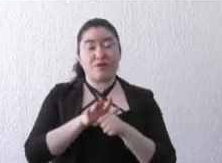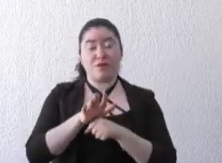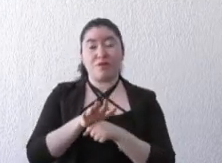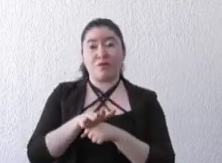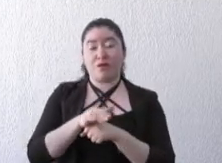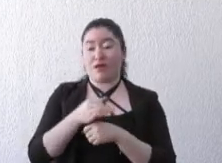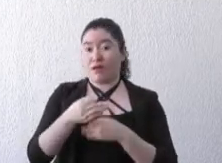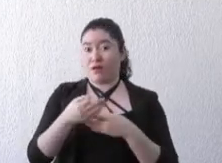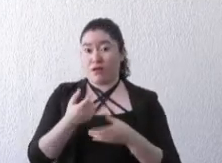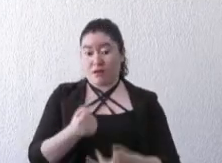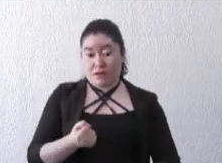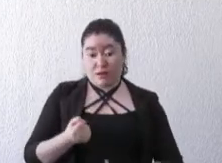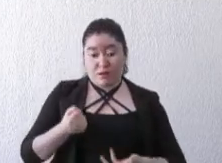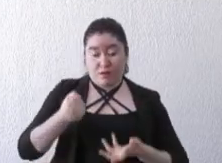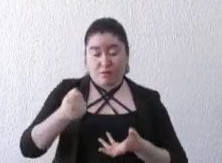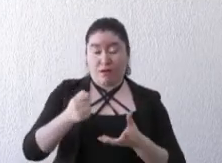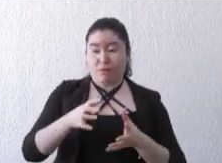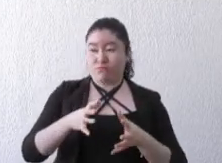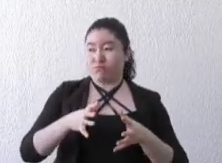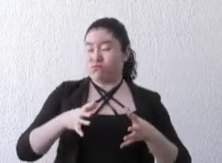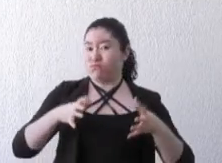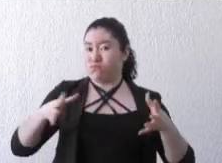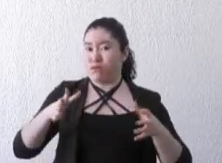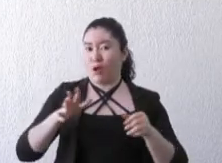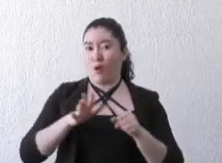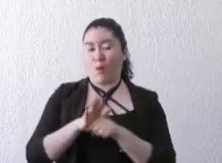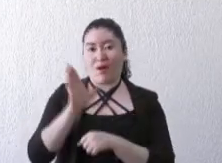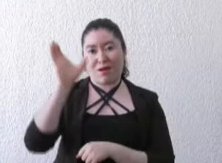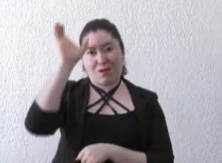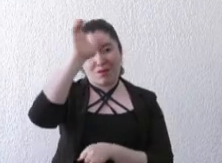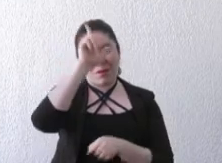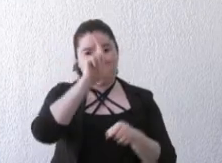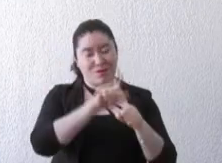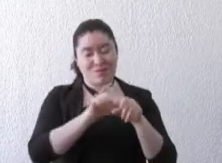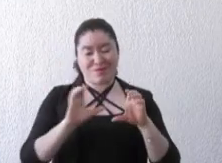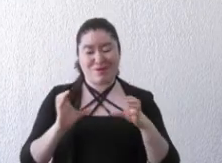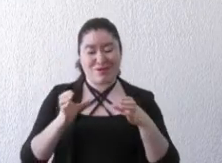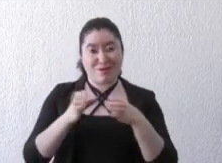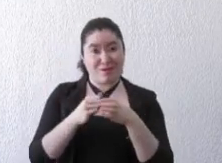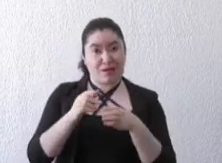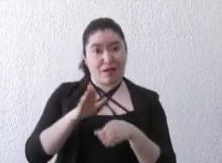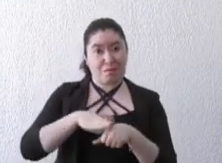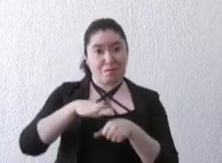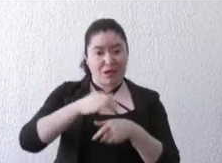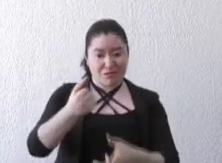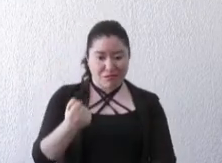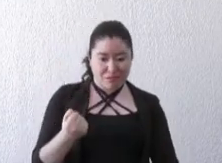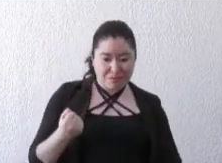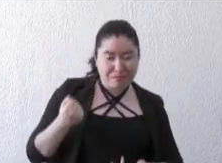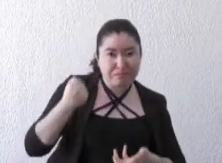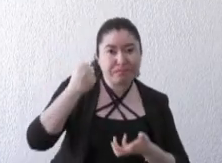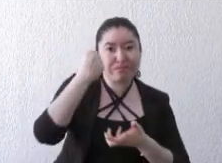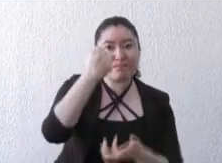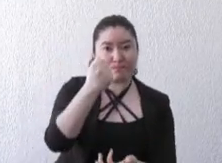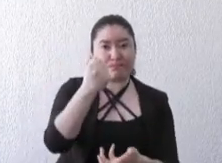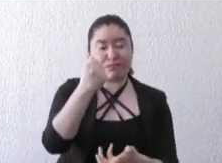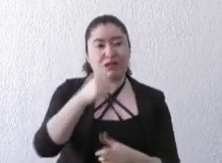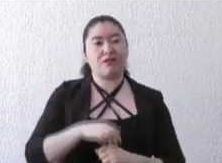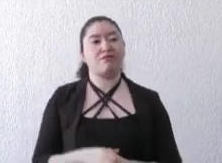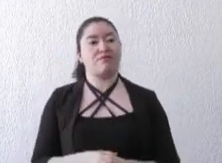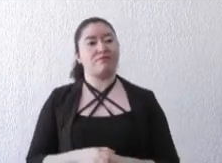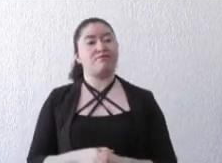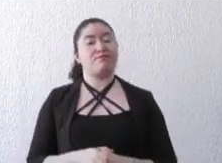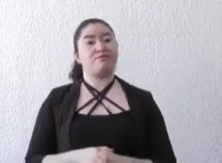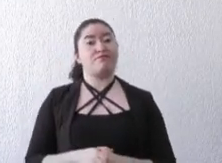más grande en la historia de la ciudad en materia de cultura comunitaria. Mayoritariamente el presupuesto de cultura